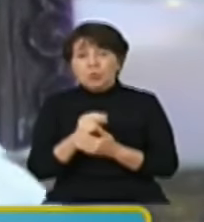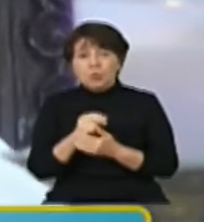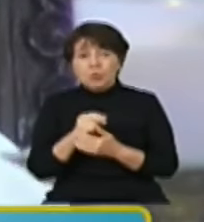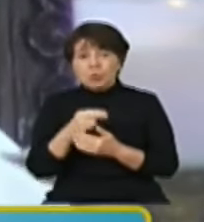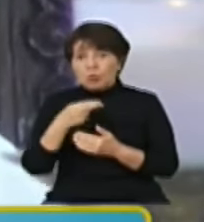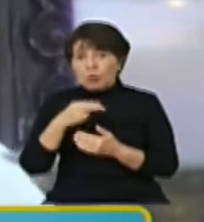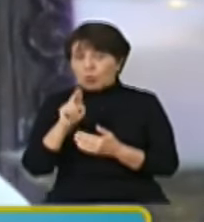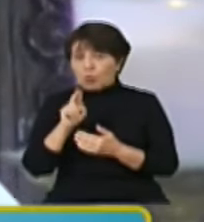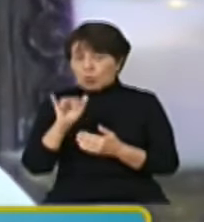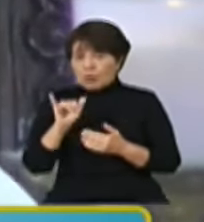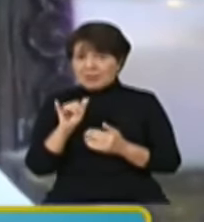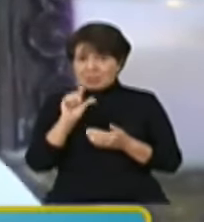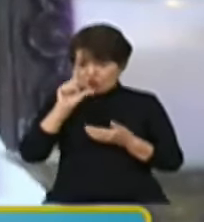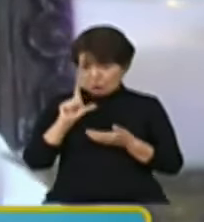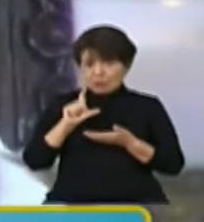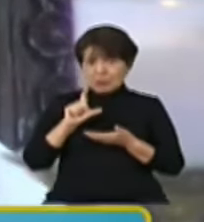qué pequeña es".